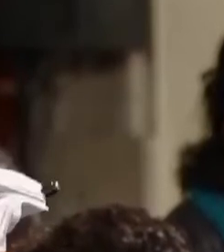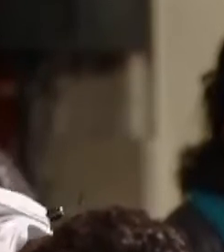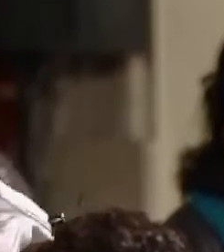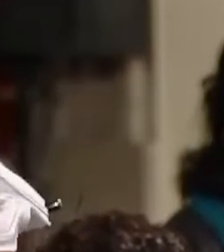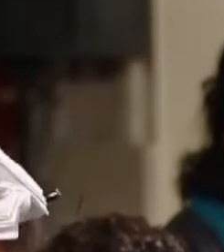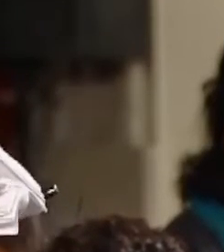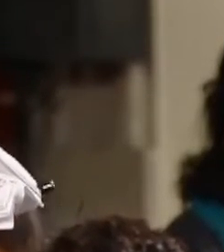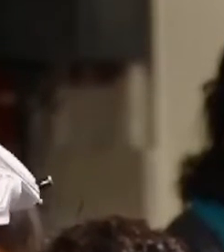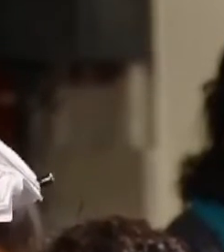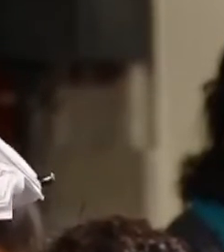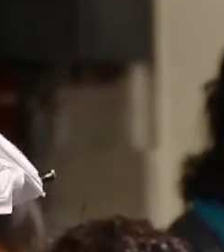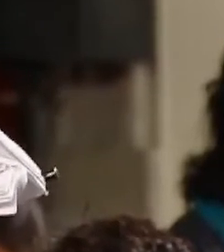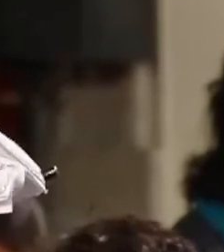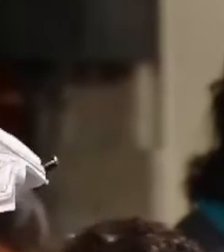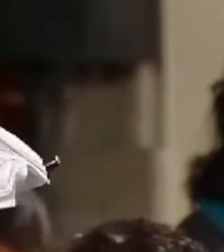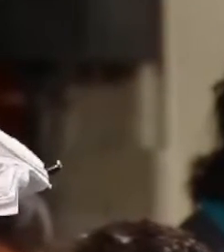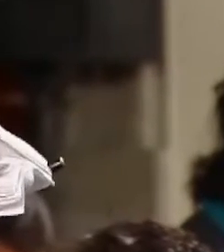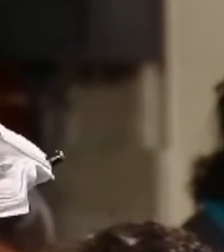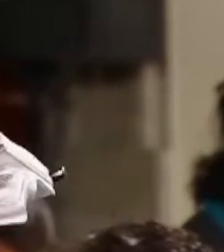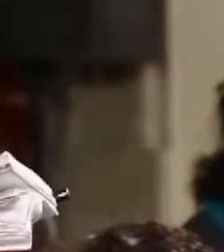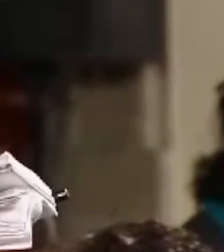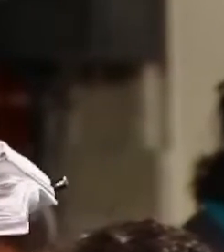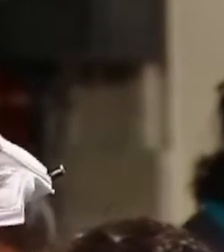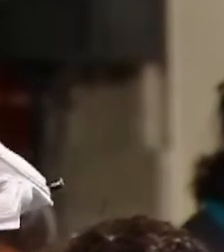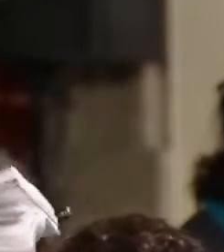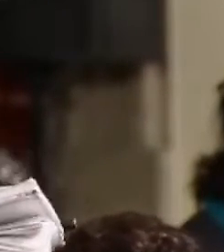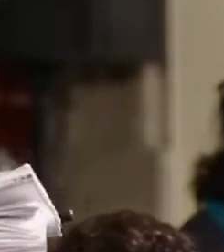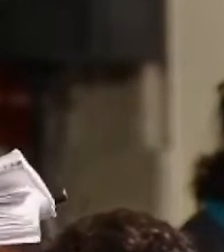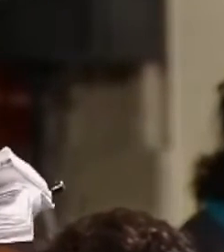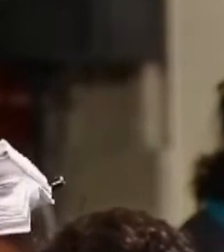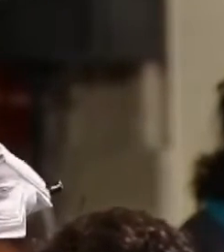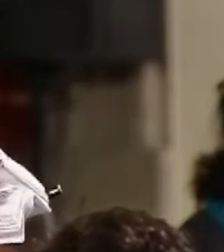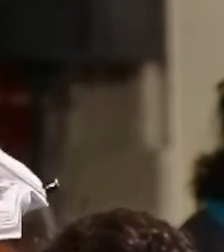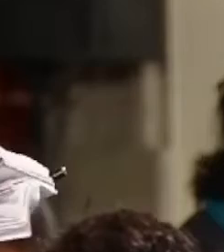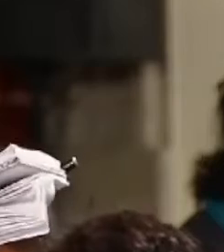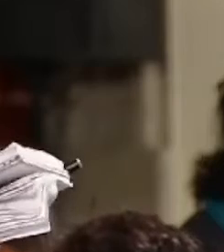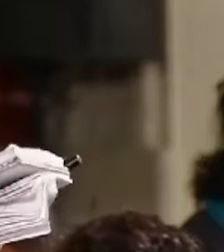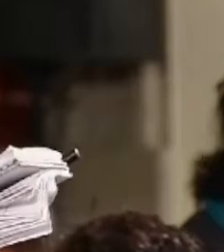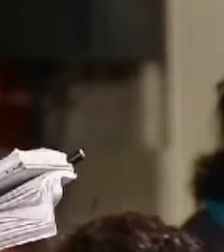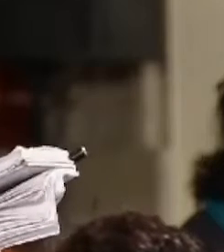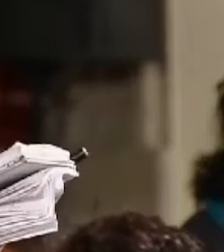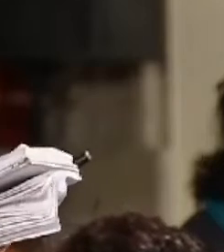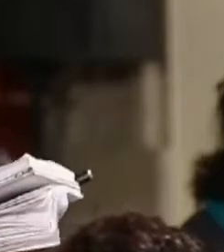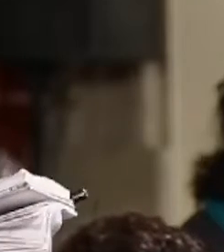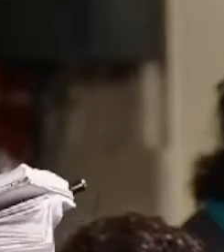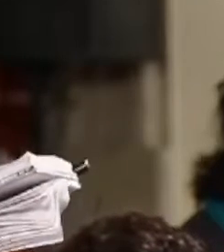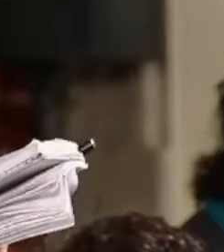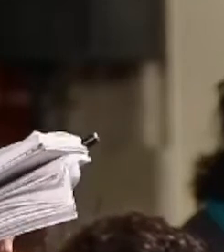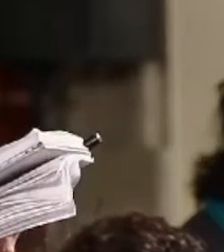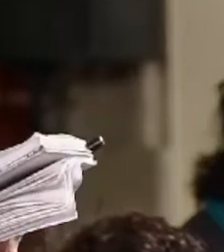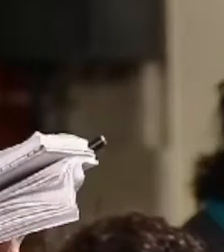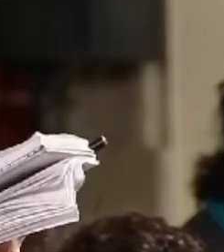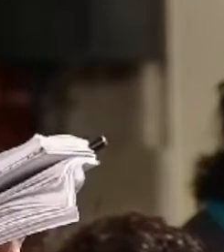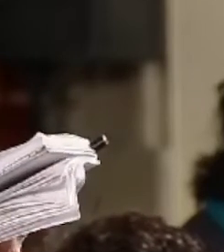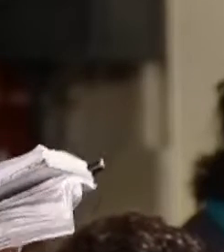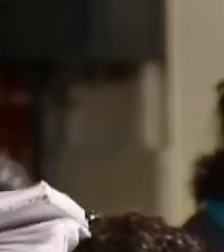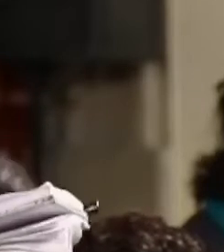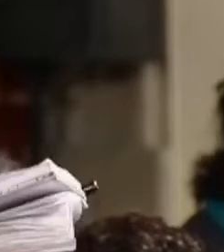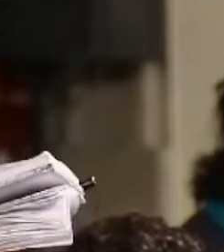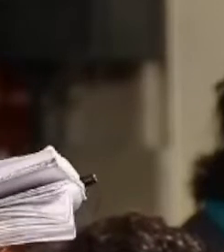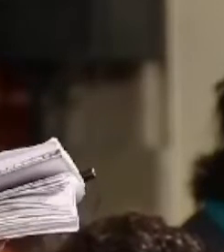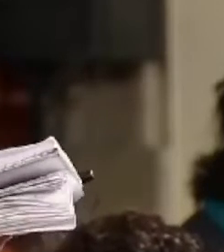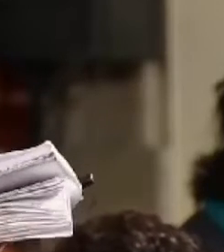exentó de impuestos locales a mineras canadienses entre un 50 y el